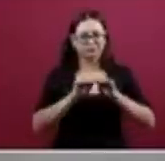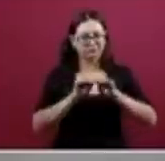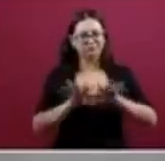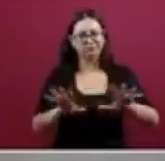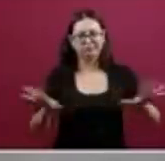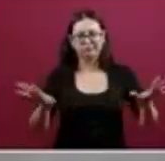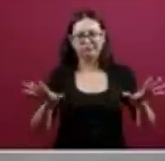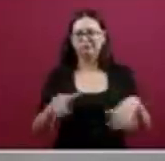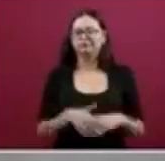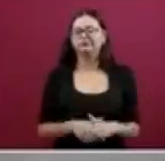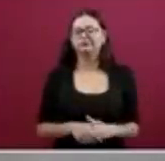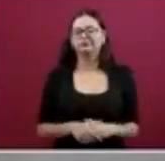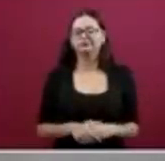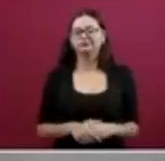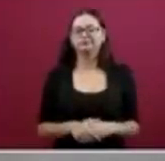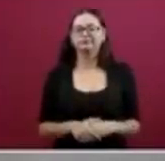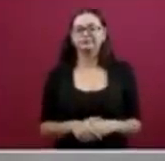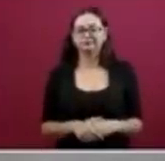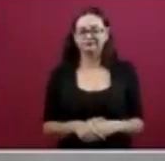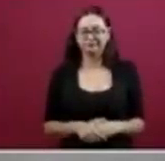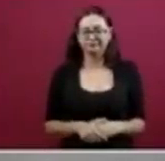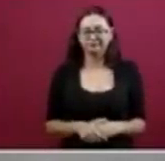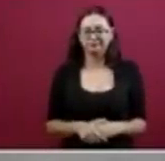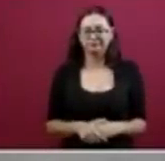a lo mejor una obra